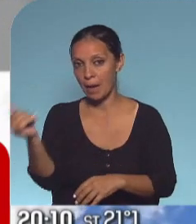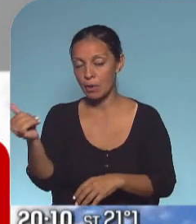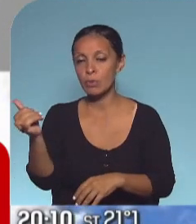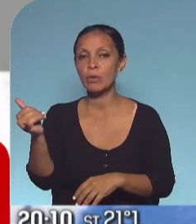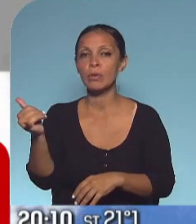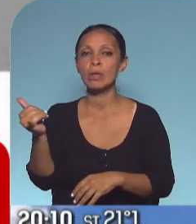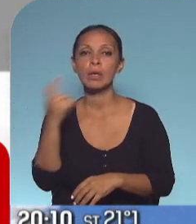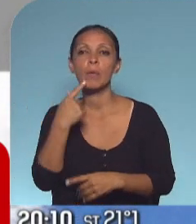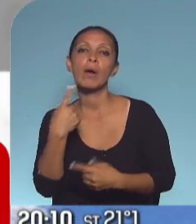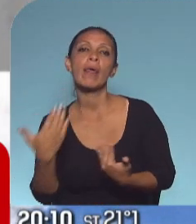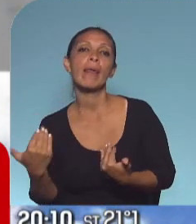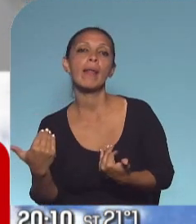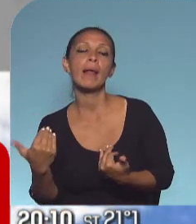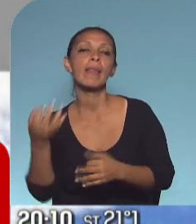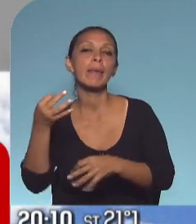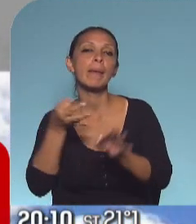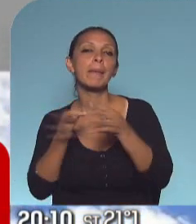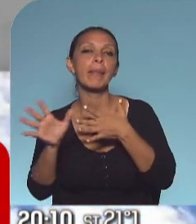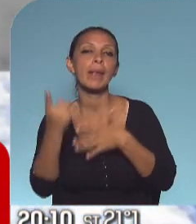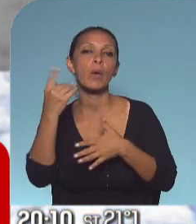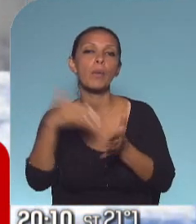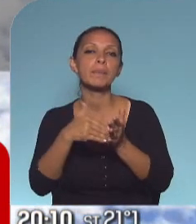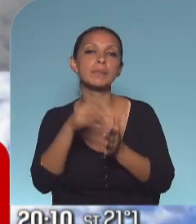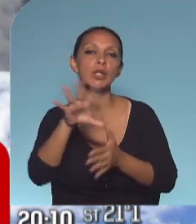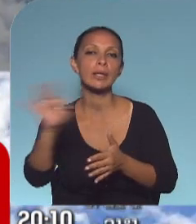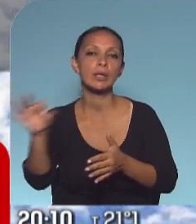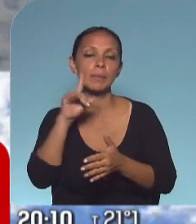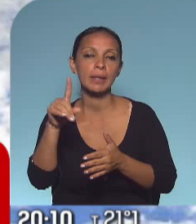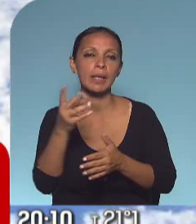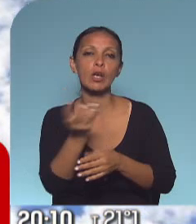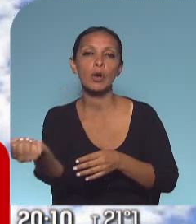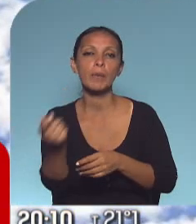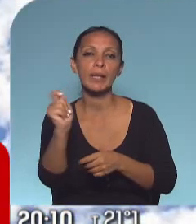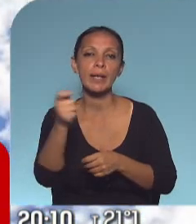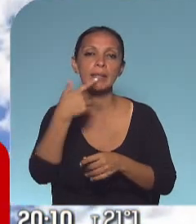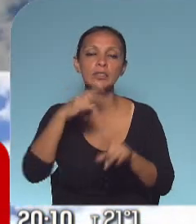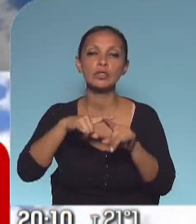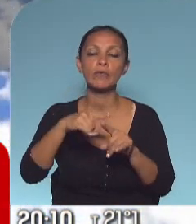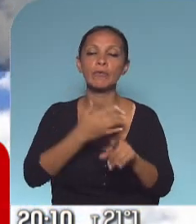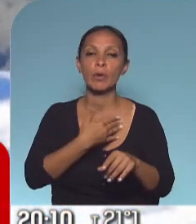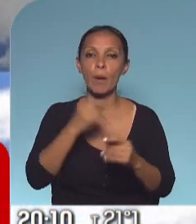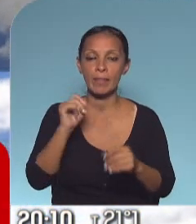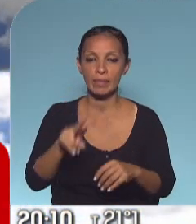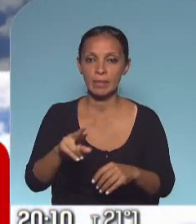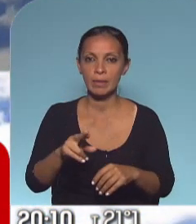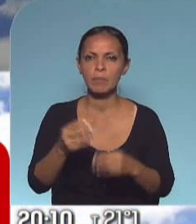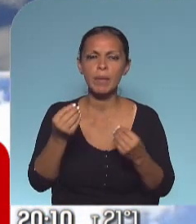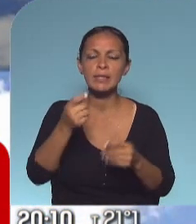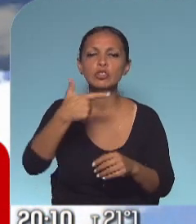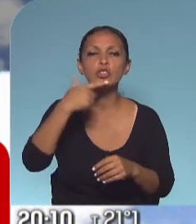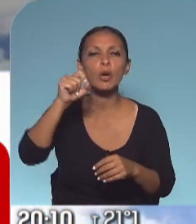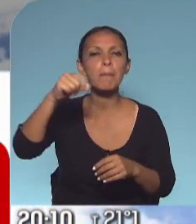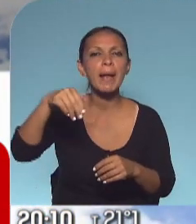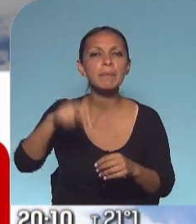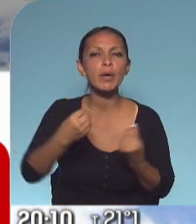le torcieron el brazo para que vendan 1,5 millones. La que compró fue Socma. ¿Pero por qué si Socma, si Macri